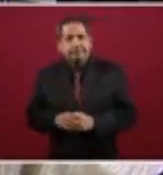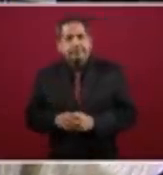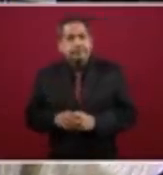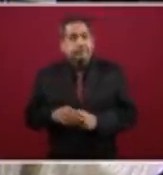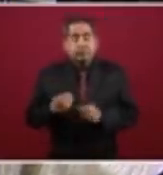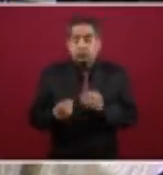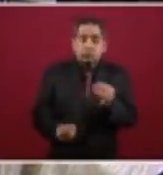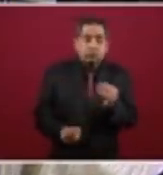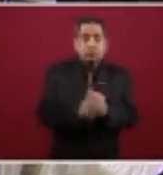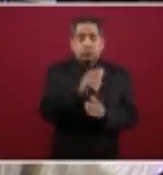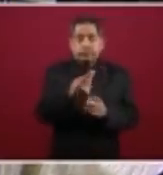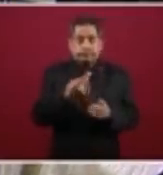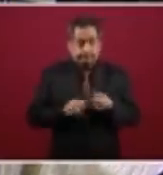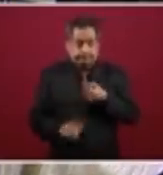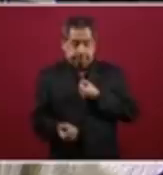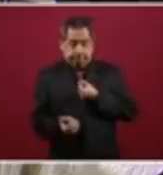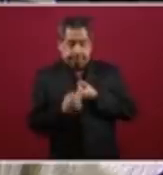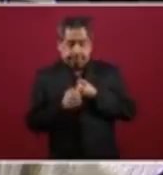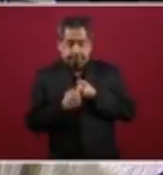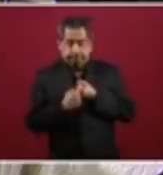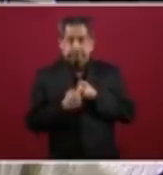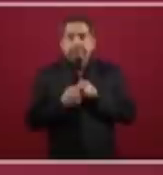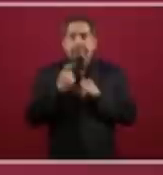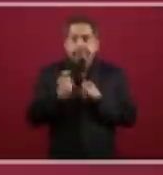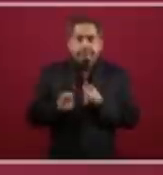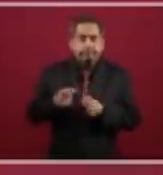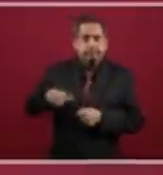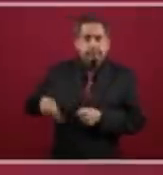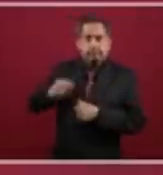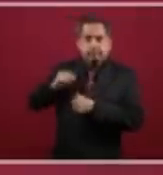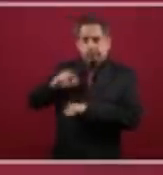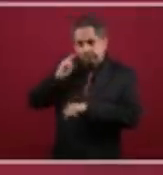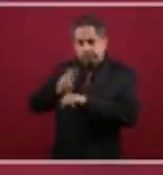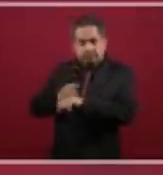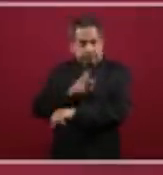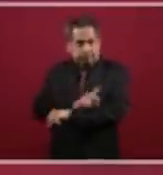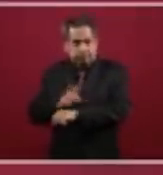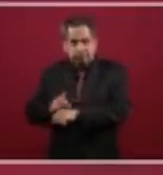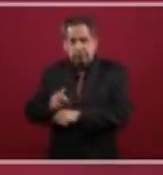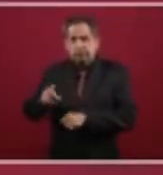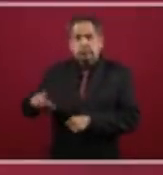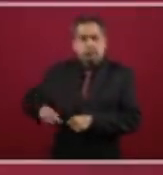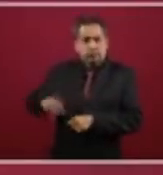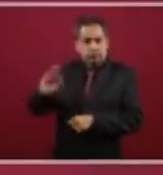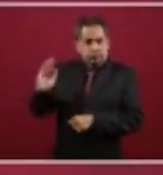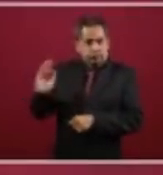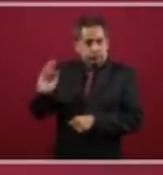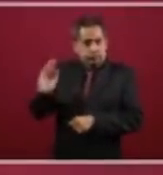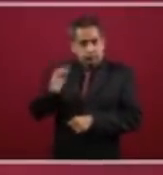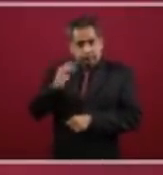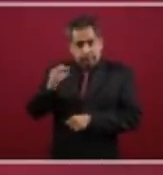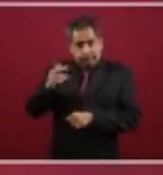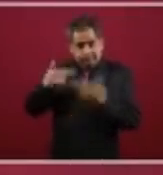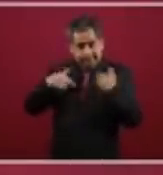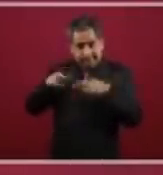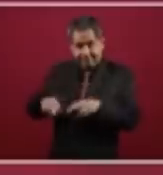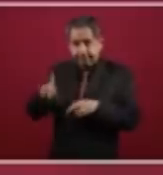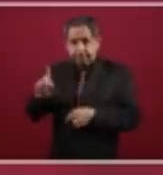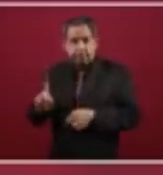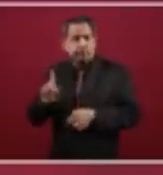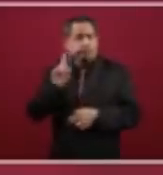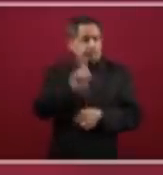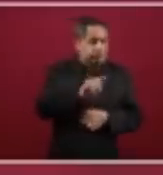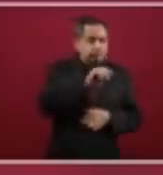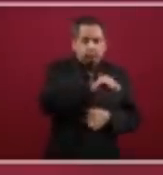incorporaciones nuevas, nuestros delegados, representantes del Gobierno de México en los estados, ya han desplegado